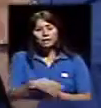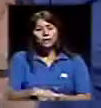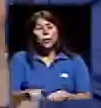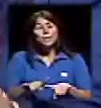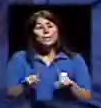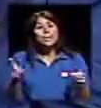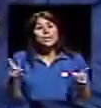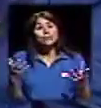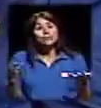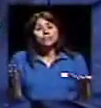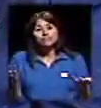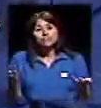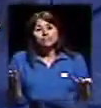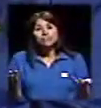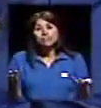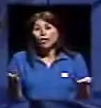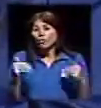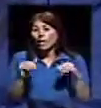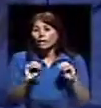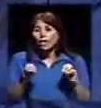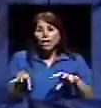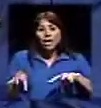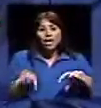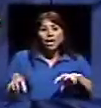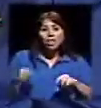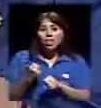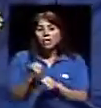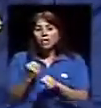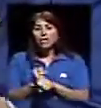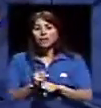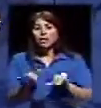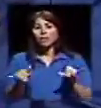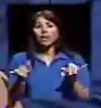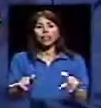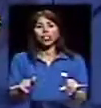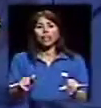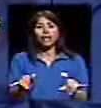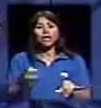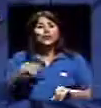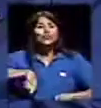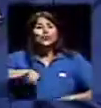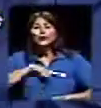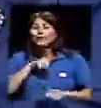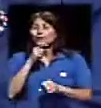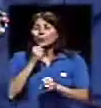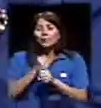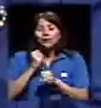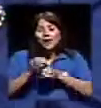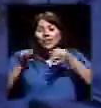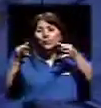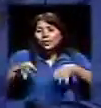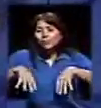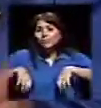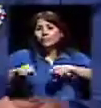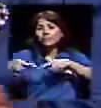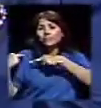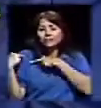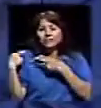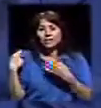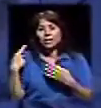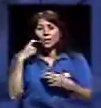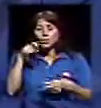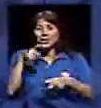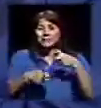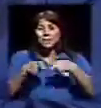pero hay una inacción terrible. O sea, no estamos tomando las medidas de manera tal, porque este problema no lo vamos